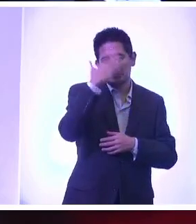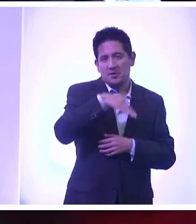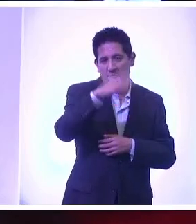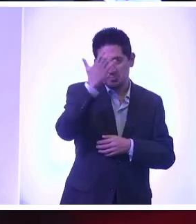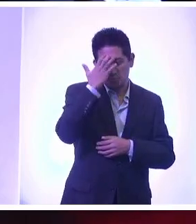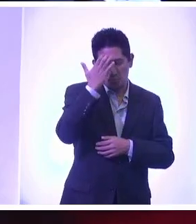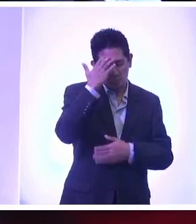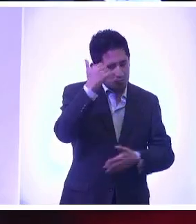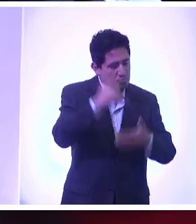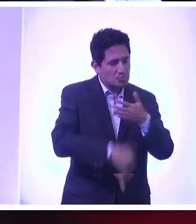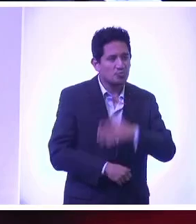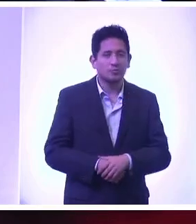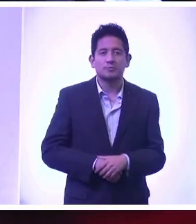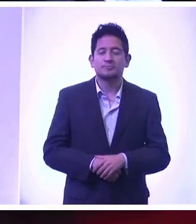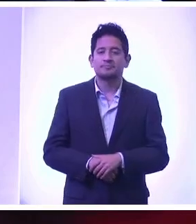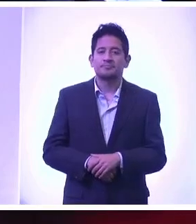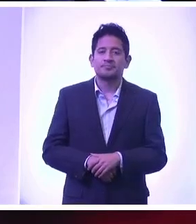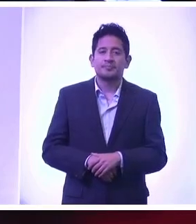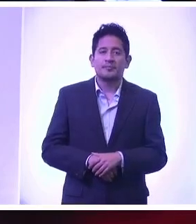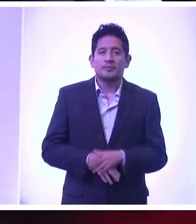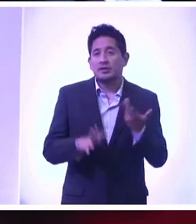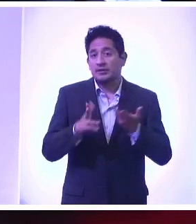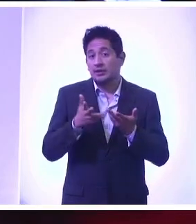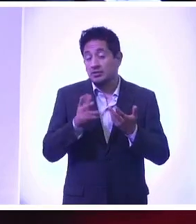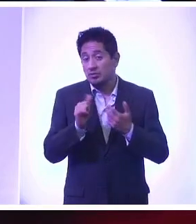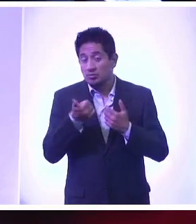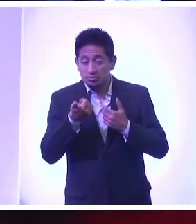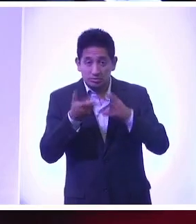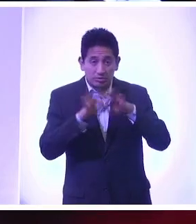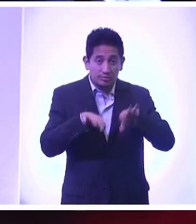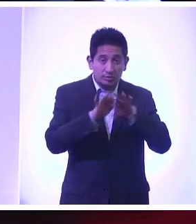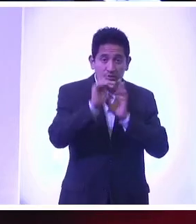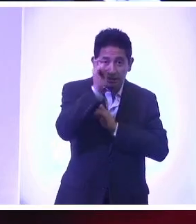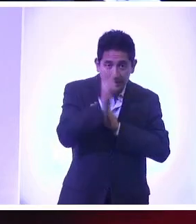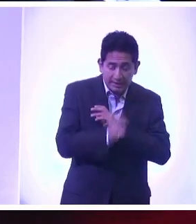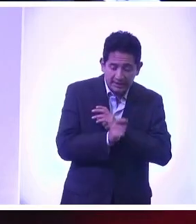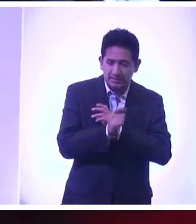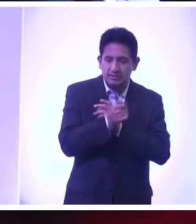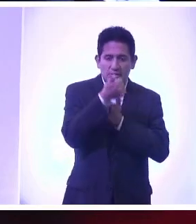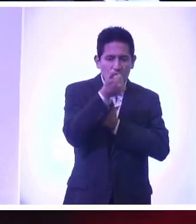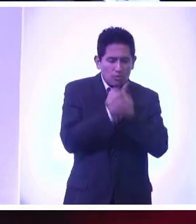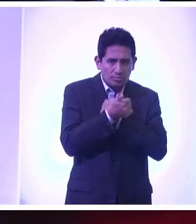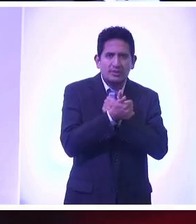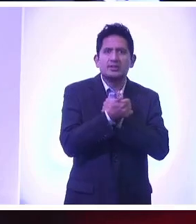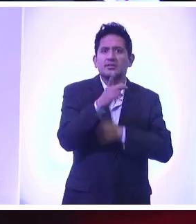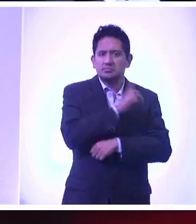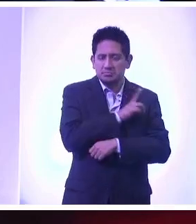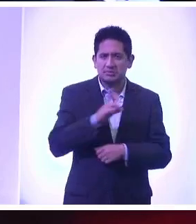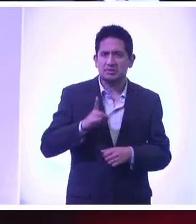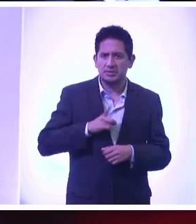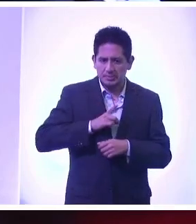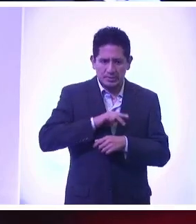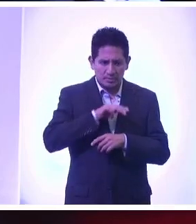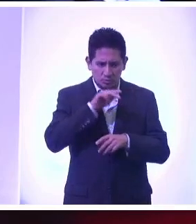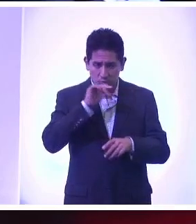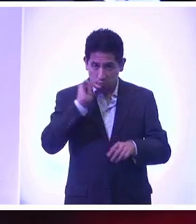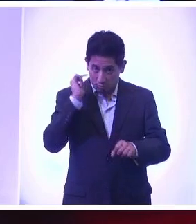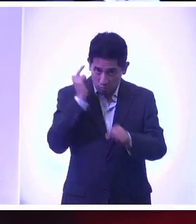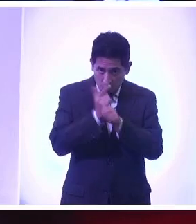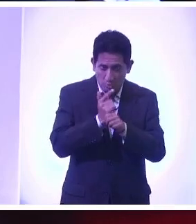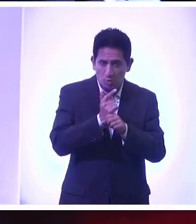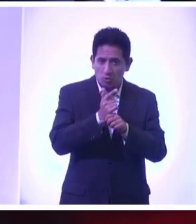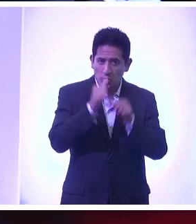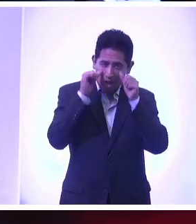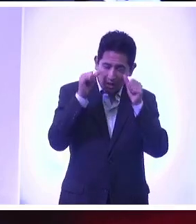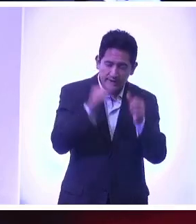necesario enfocarnos en el desarrollo de de las competencias Pues por supuesto por eso eh